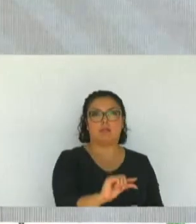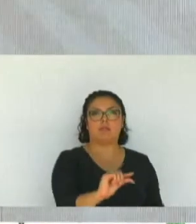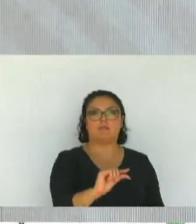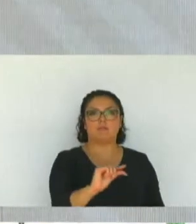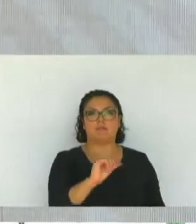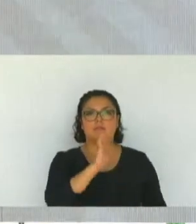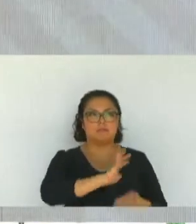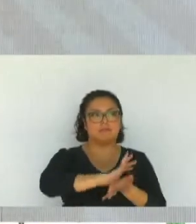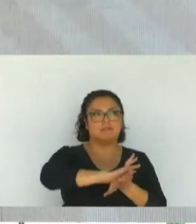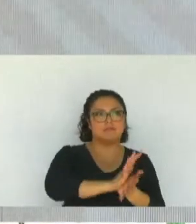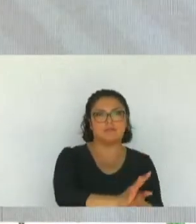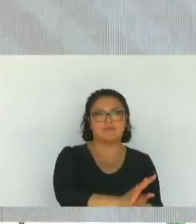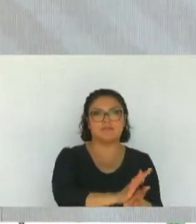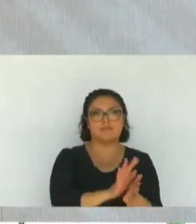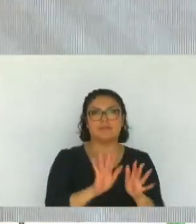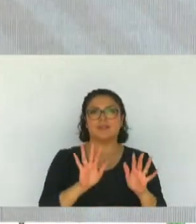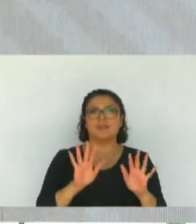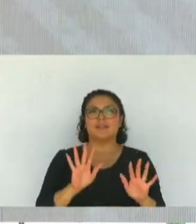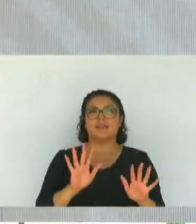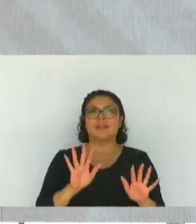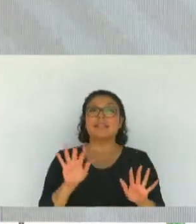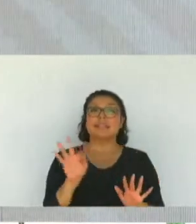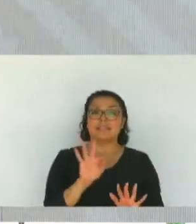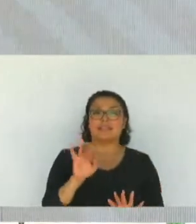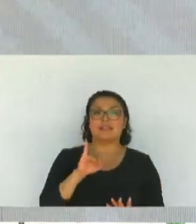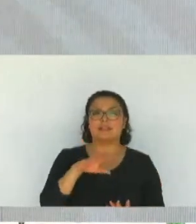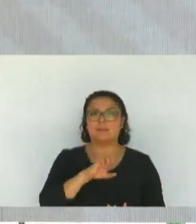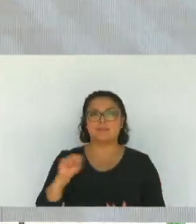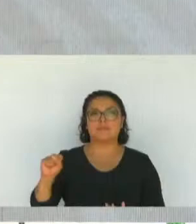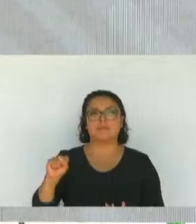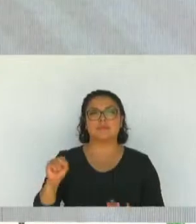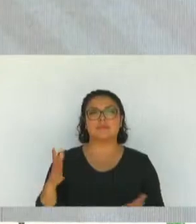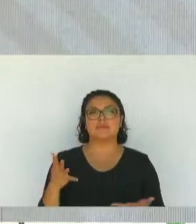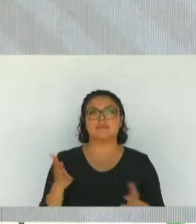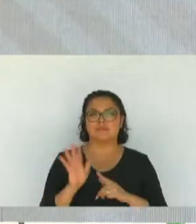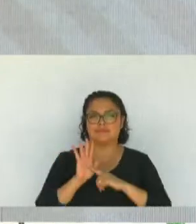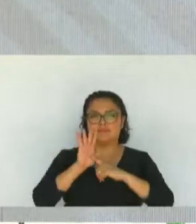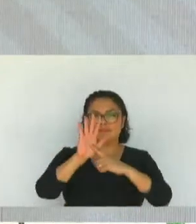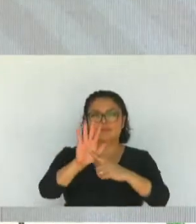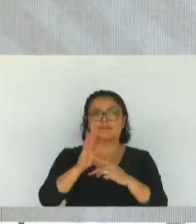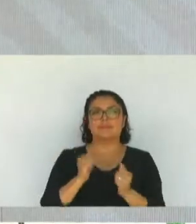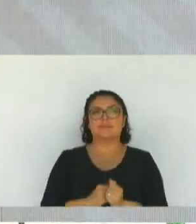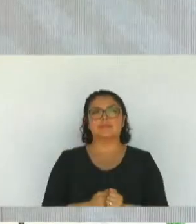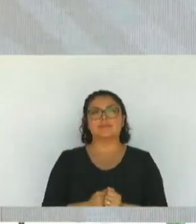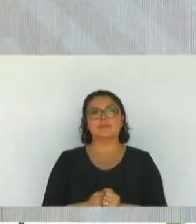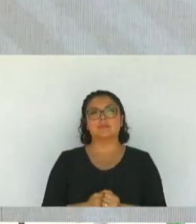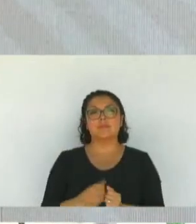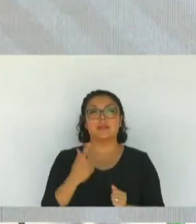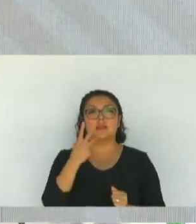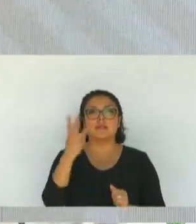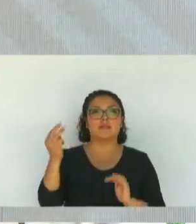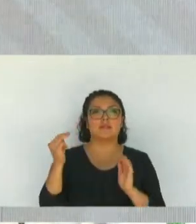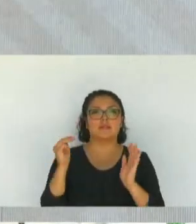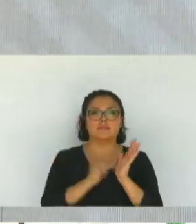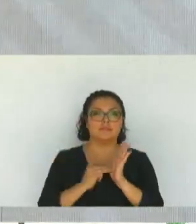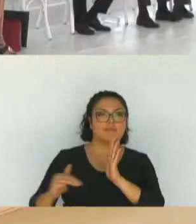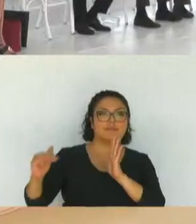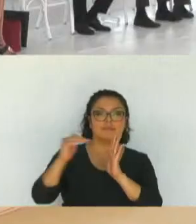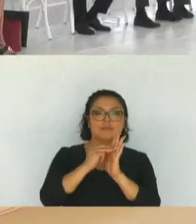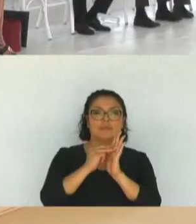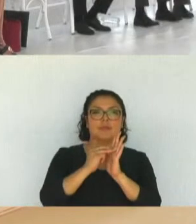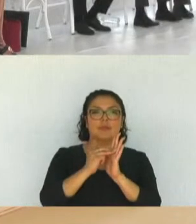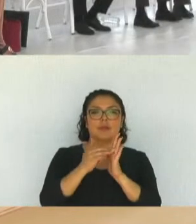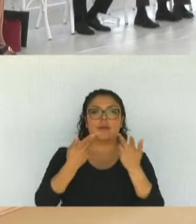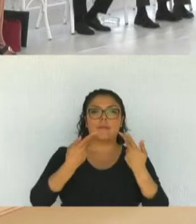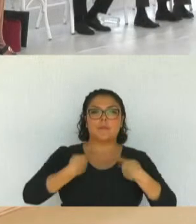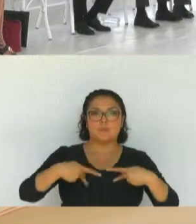finanzas de las instituciones como el IMSS. Solo les doy un dato, llevamos ya 3 millones de trabajadoras y